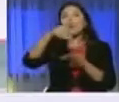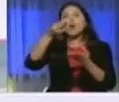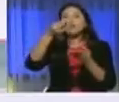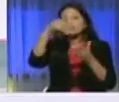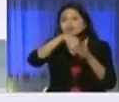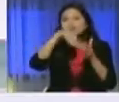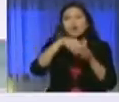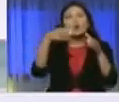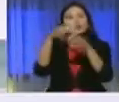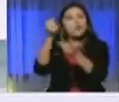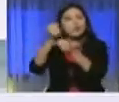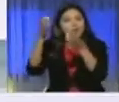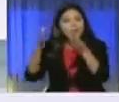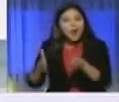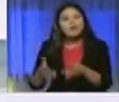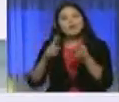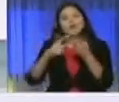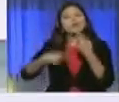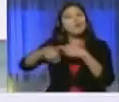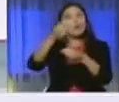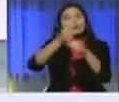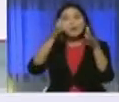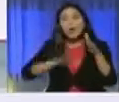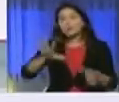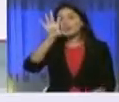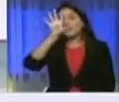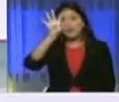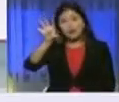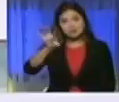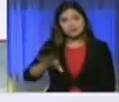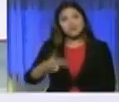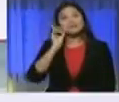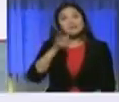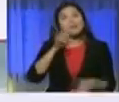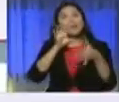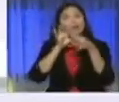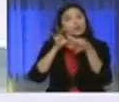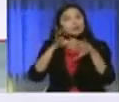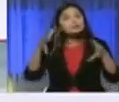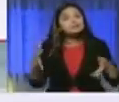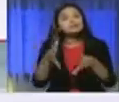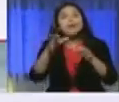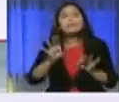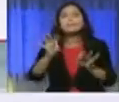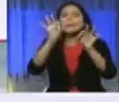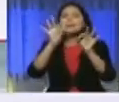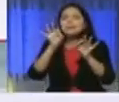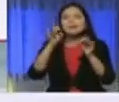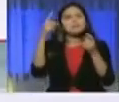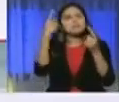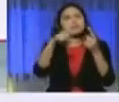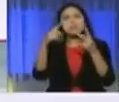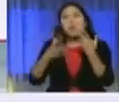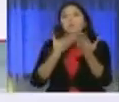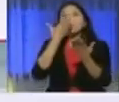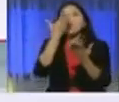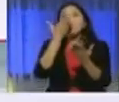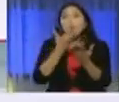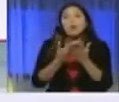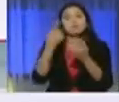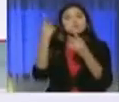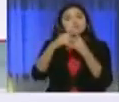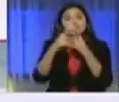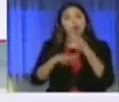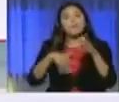sindicatos, federaciones, trabajadores de todo el país. Un incentivo especial y un conjunto de propuestas y acciones